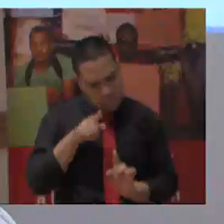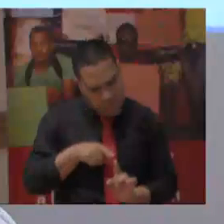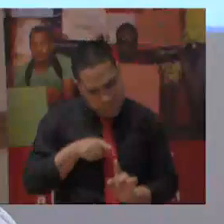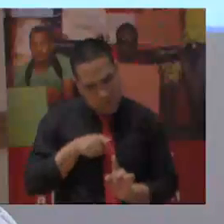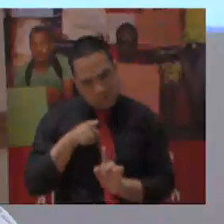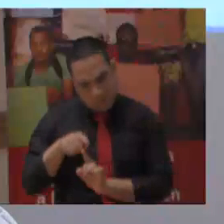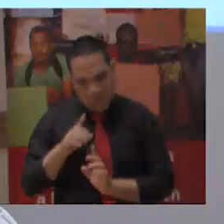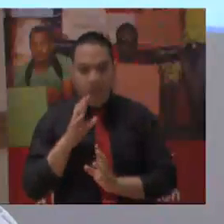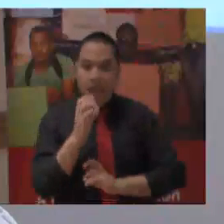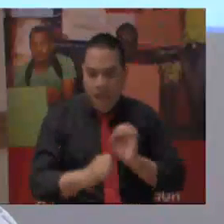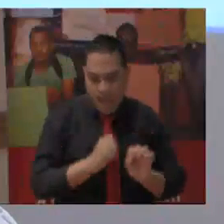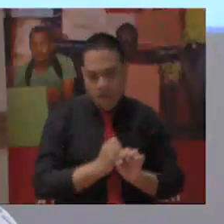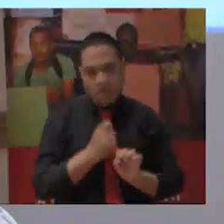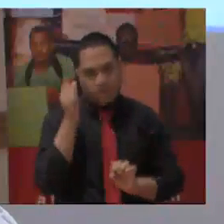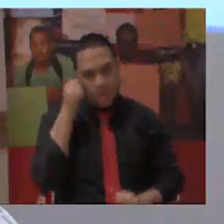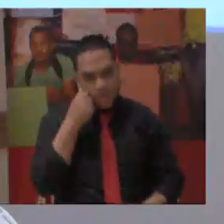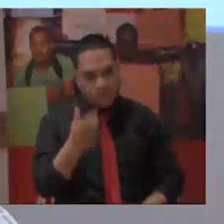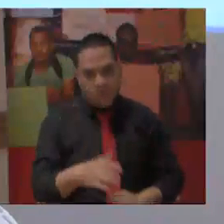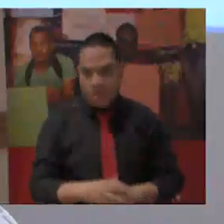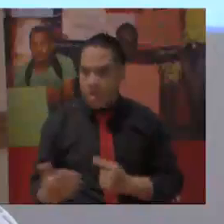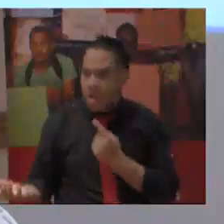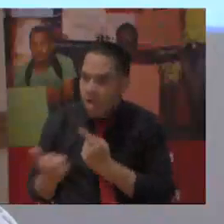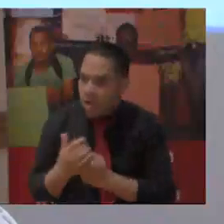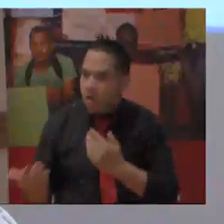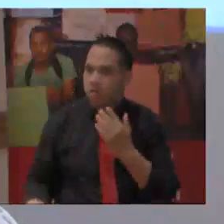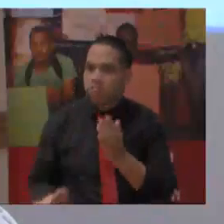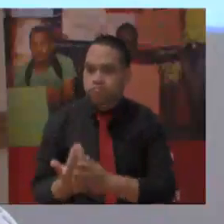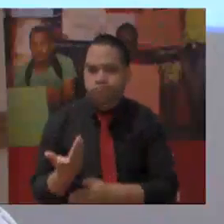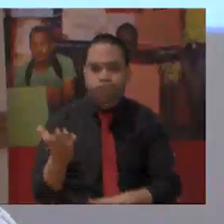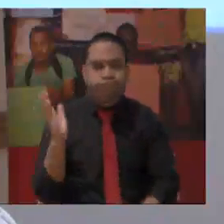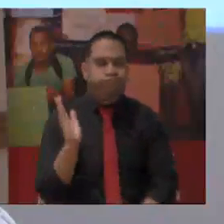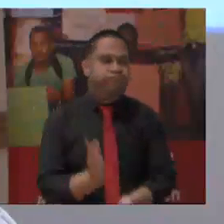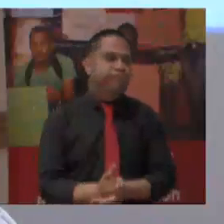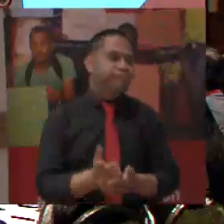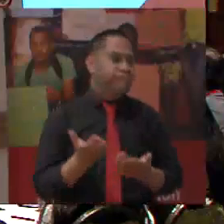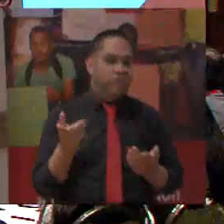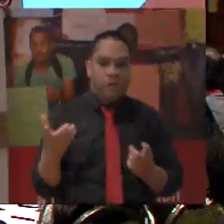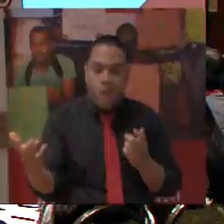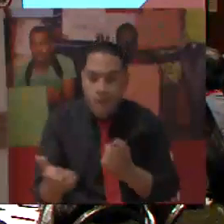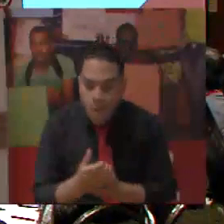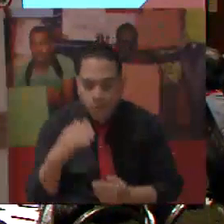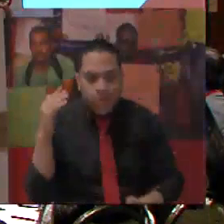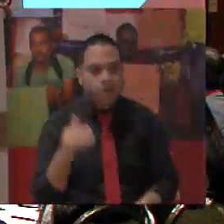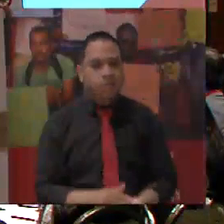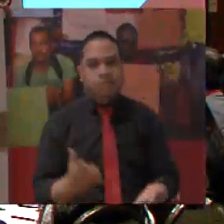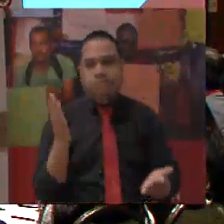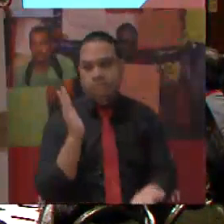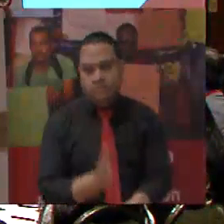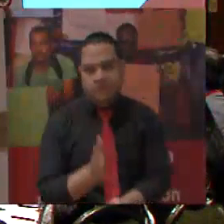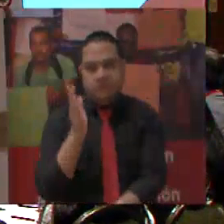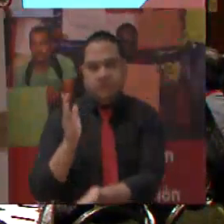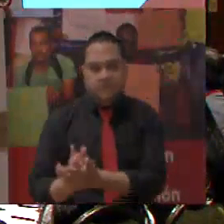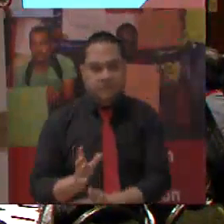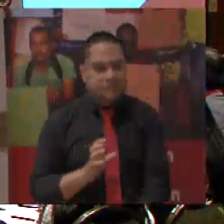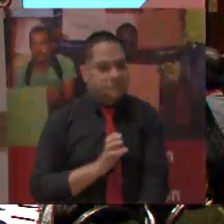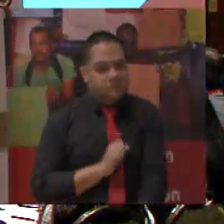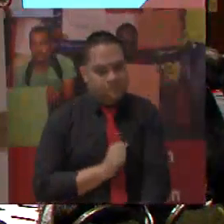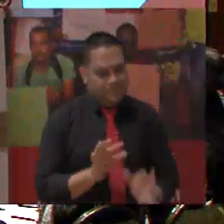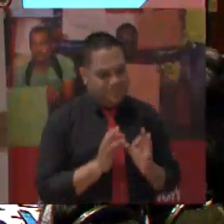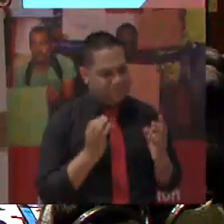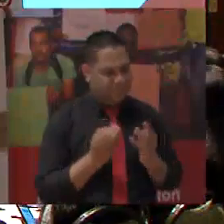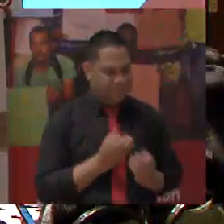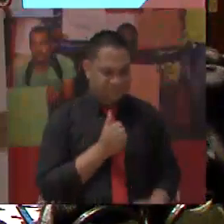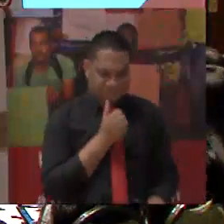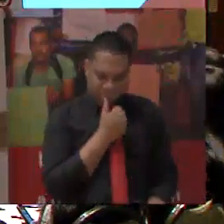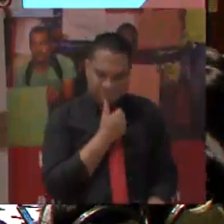año, era un nuevo secuestro, una nueva tragedia para el país, un nuevo dolor para mi